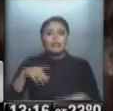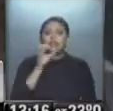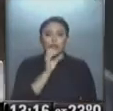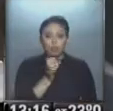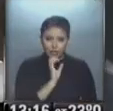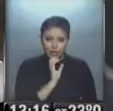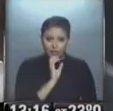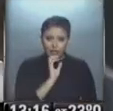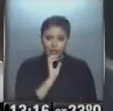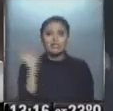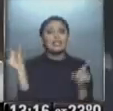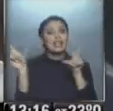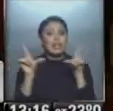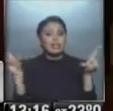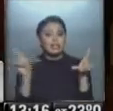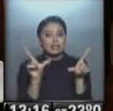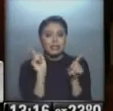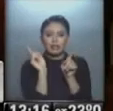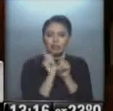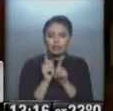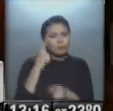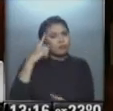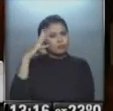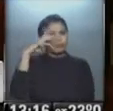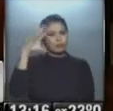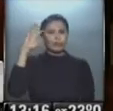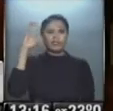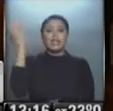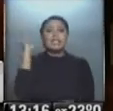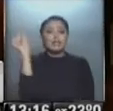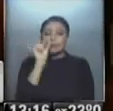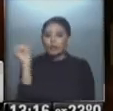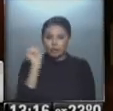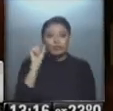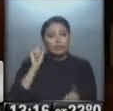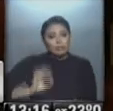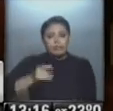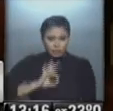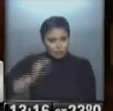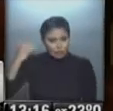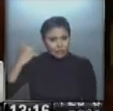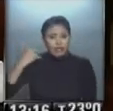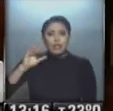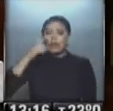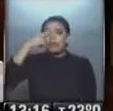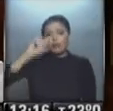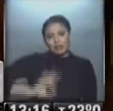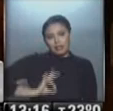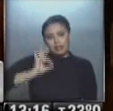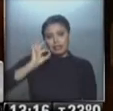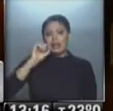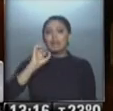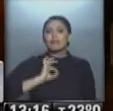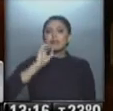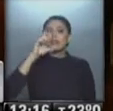comedias y participaciones televisivas memorables. Fue hace muy poquito distinguido, el año pasado, en la última entrega de los premios